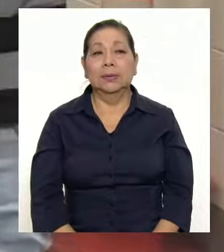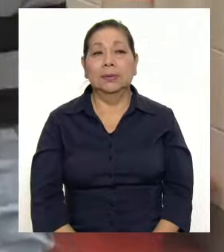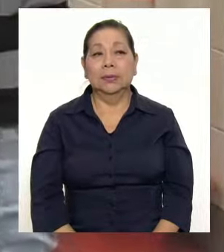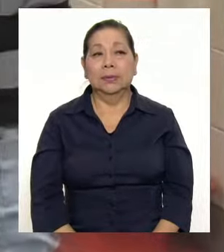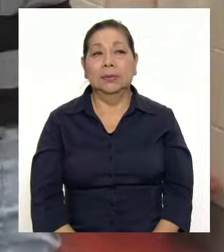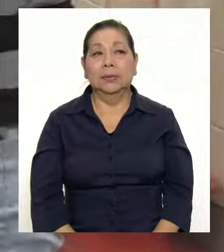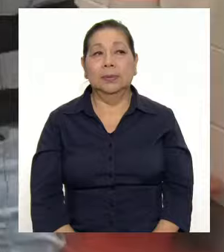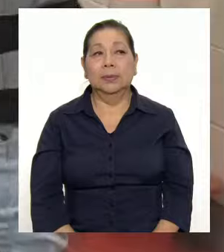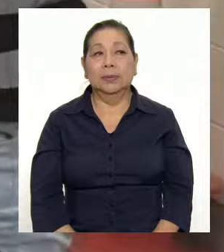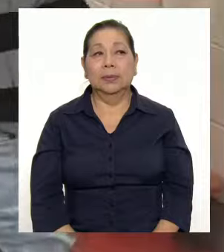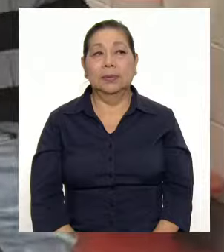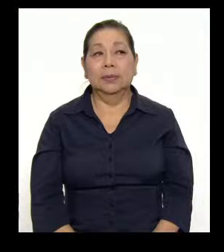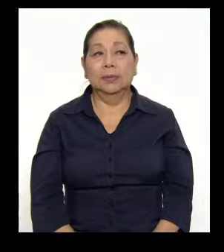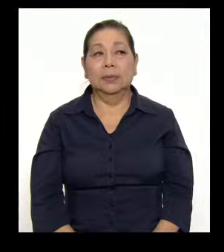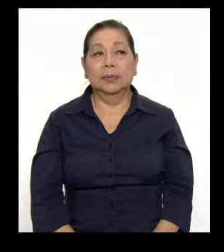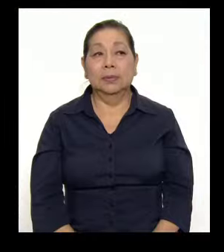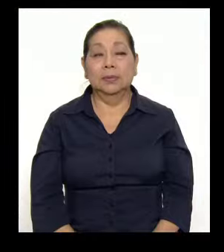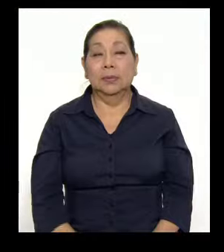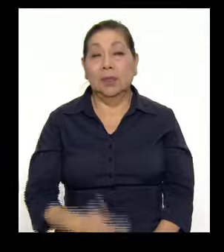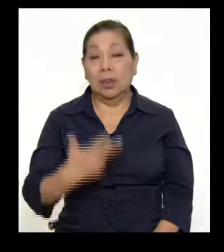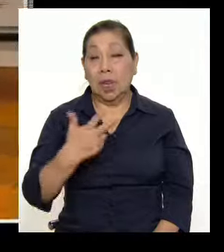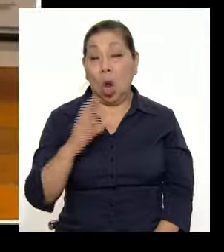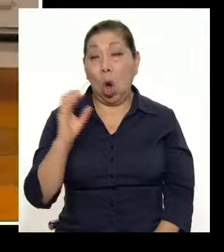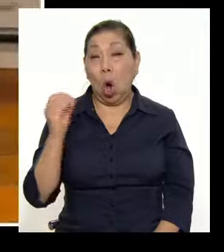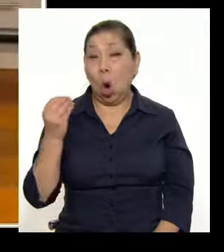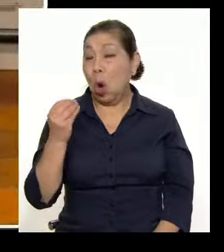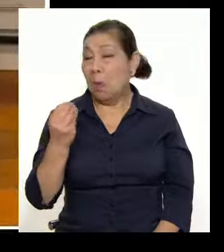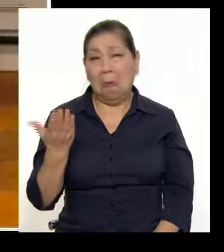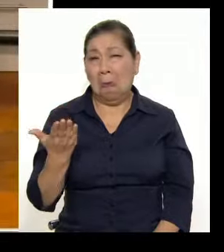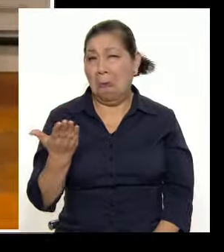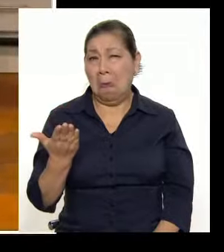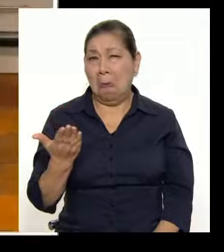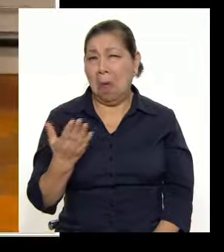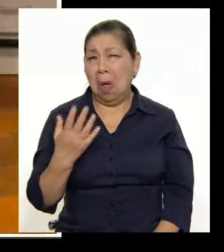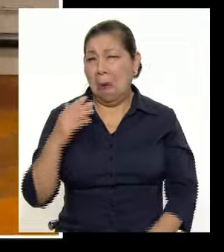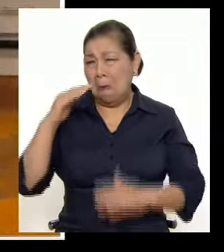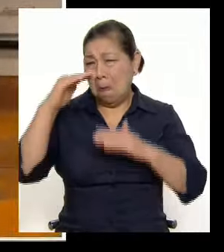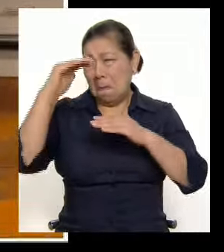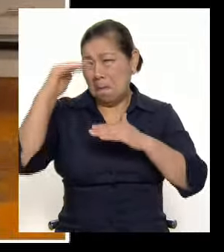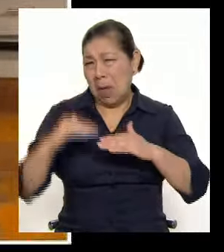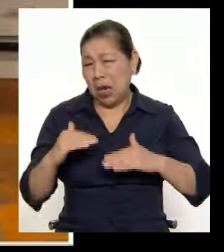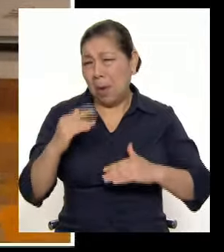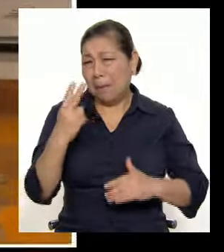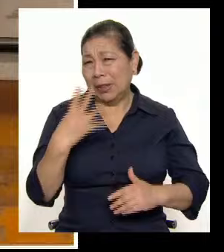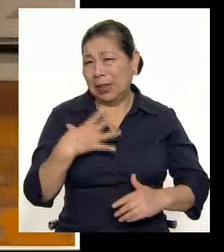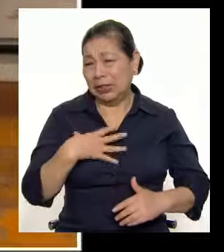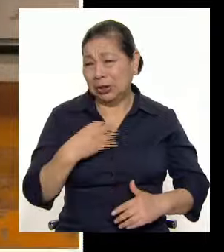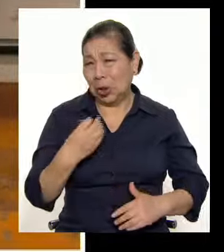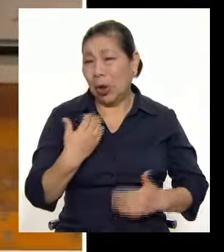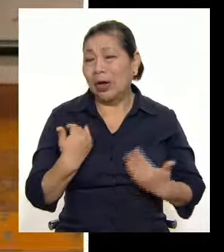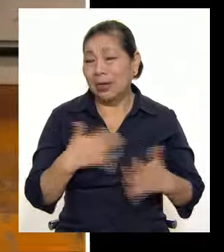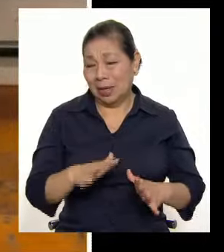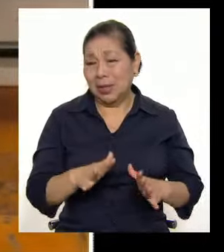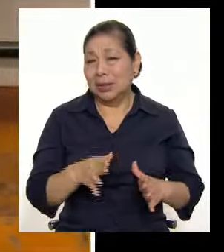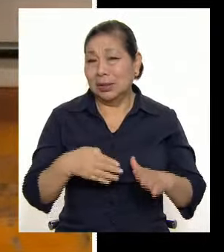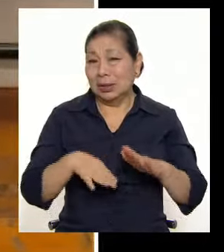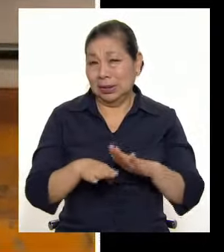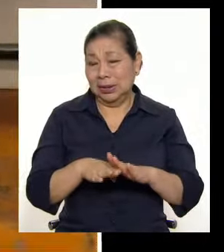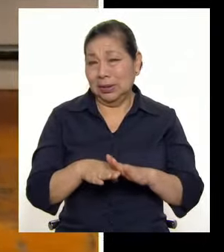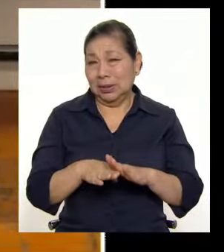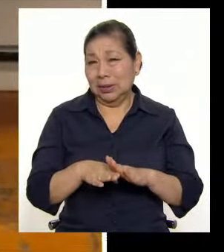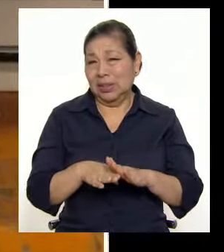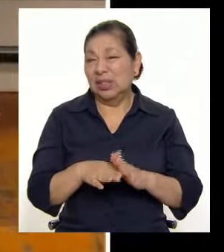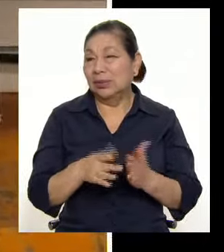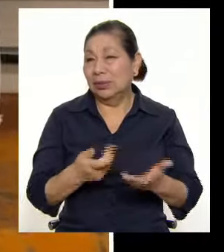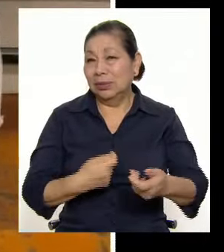positivo para el tema de cocaína. Tres jóvenes que no llegaban ni a los 25 años de edad y que ya estarían inmersos en